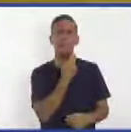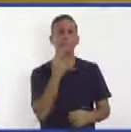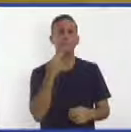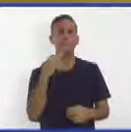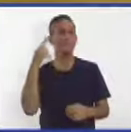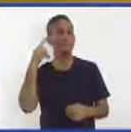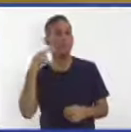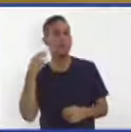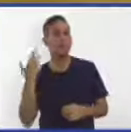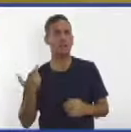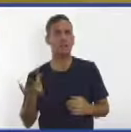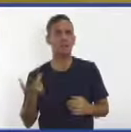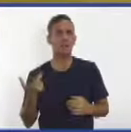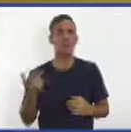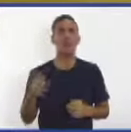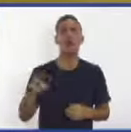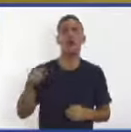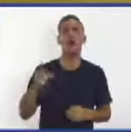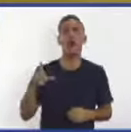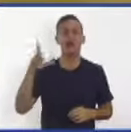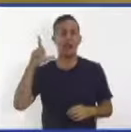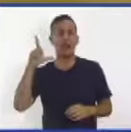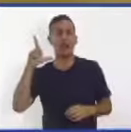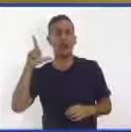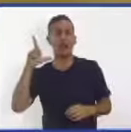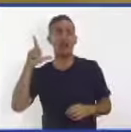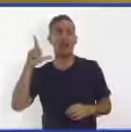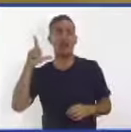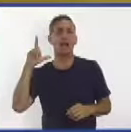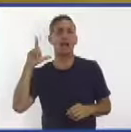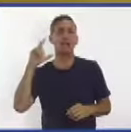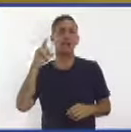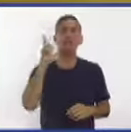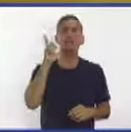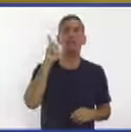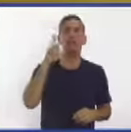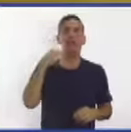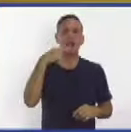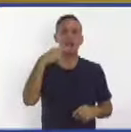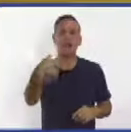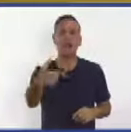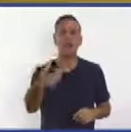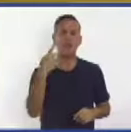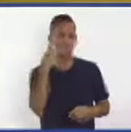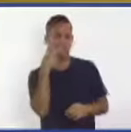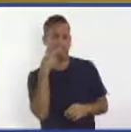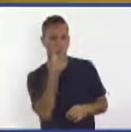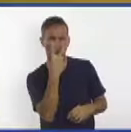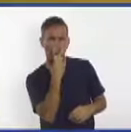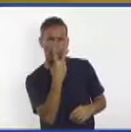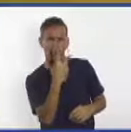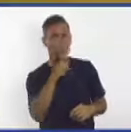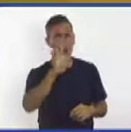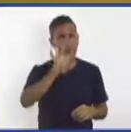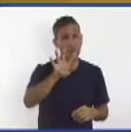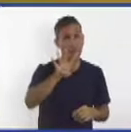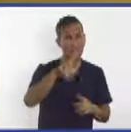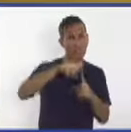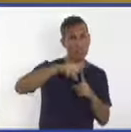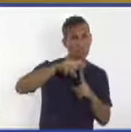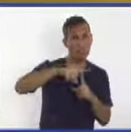estas 4 actividades que se derivan de la nota del estudio de la nota preliminar nos